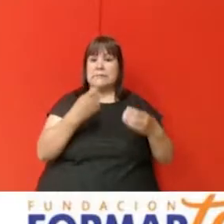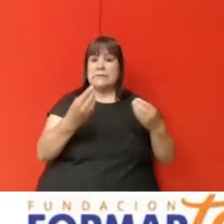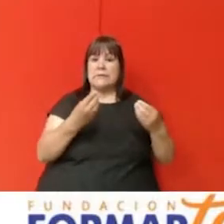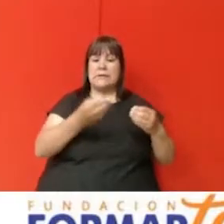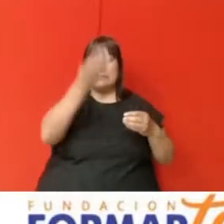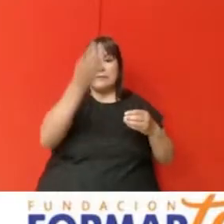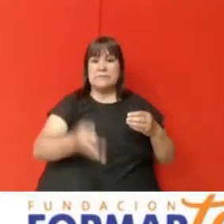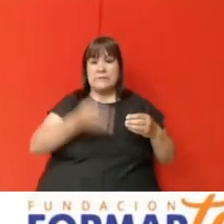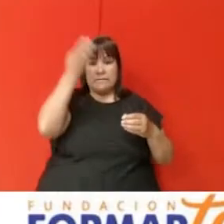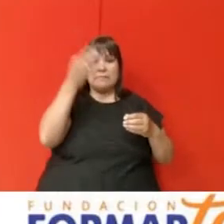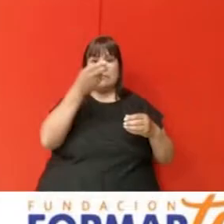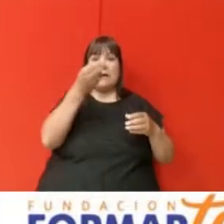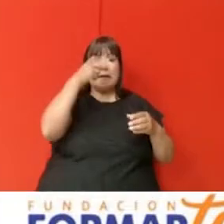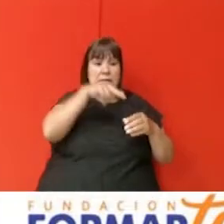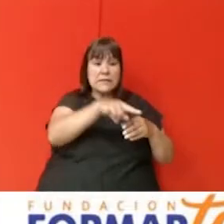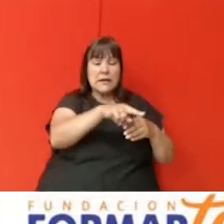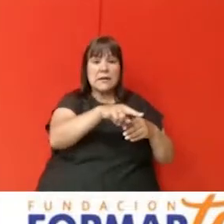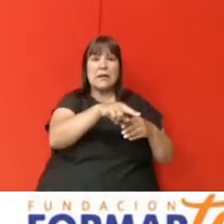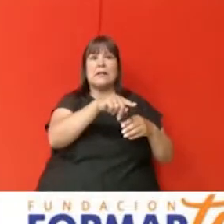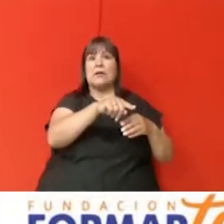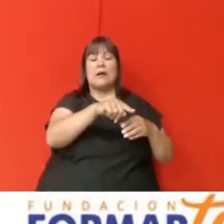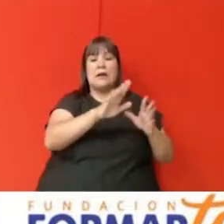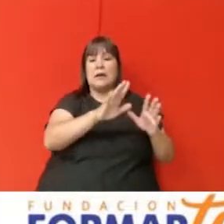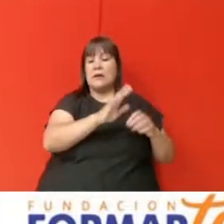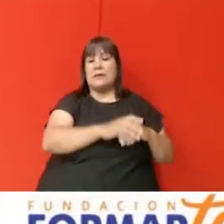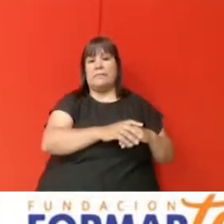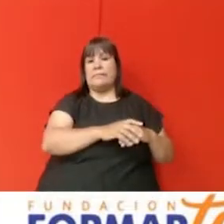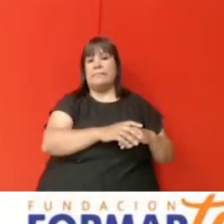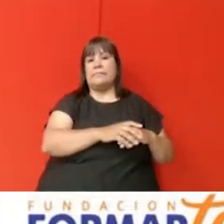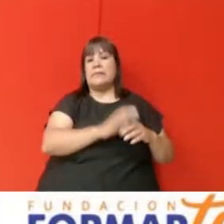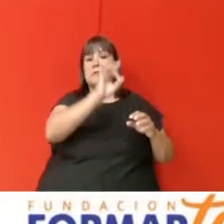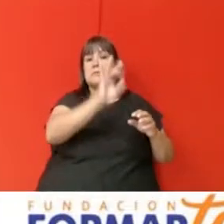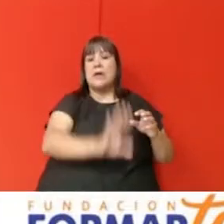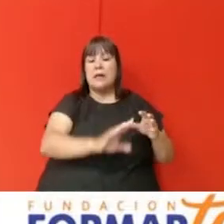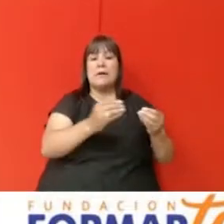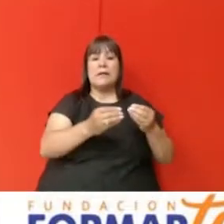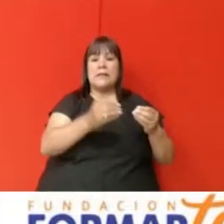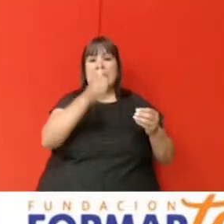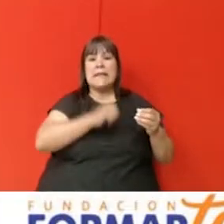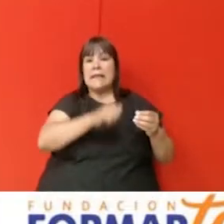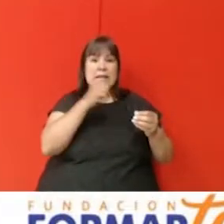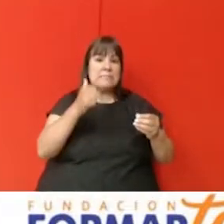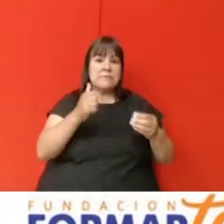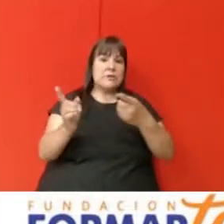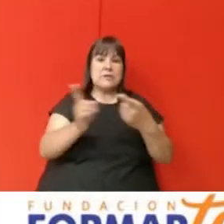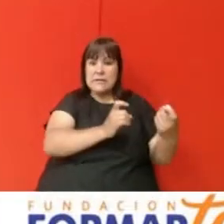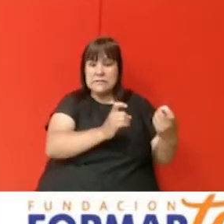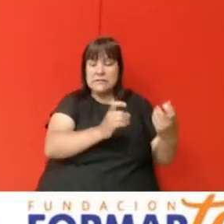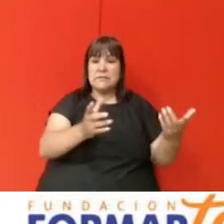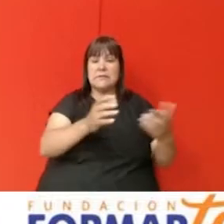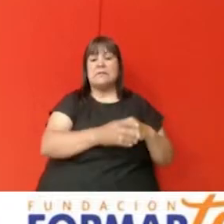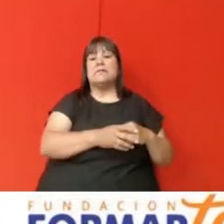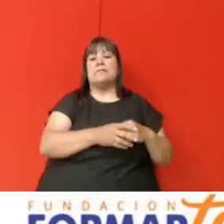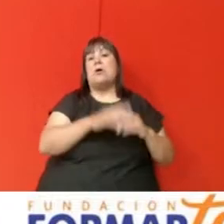en el hospital que están solo para recibir una medicación antibiótica o en espera de un clavo endomedular para